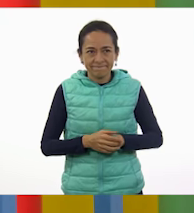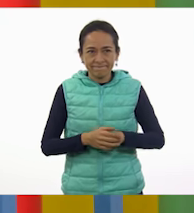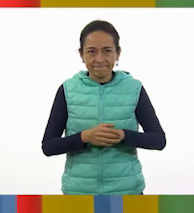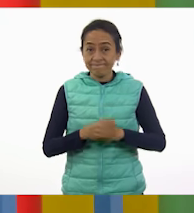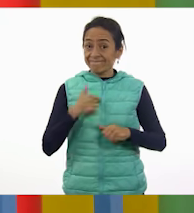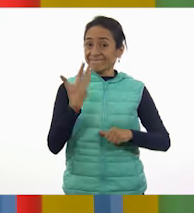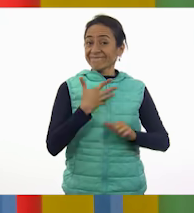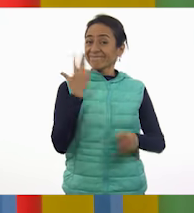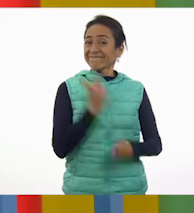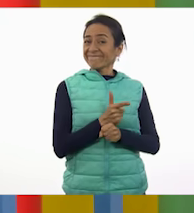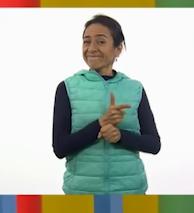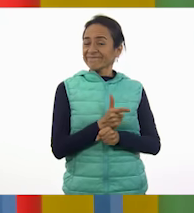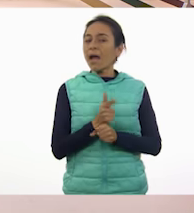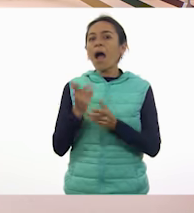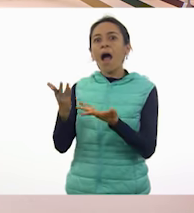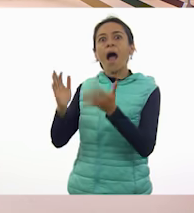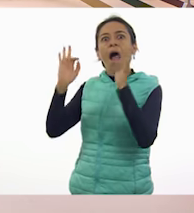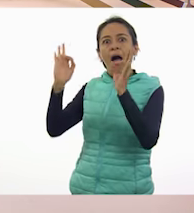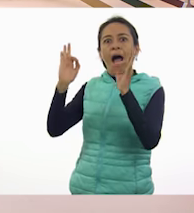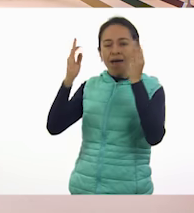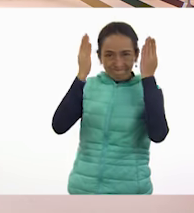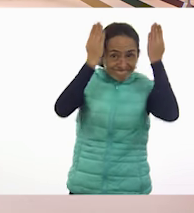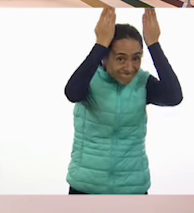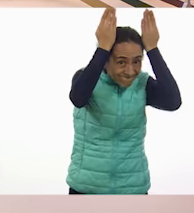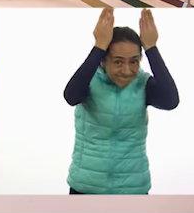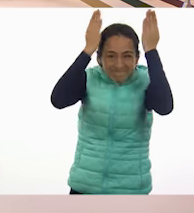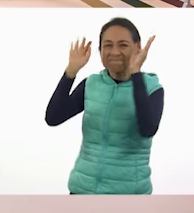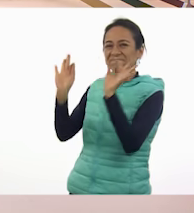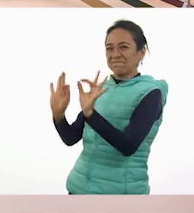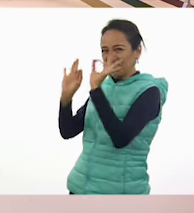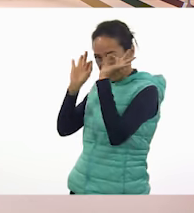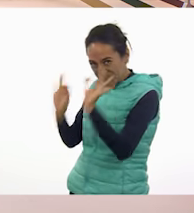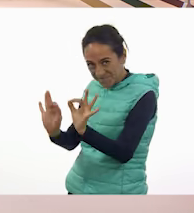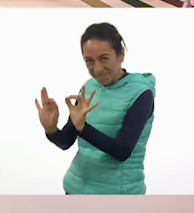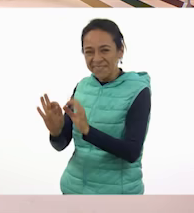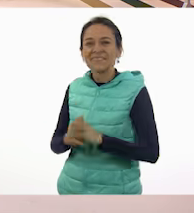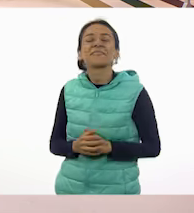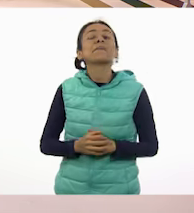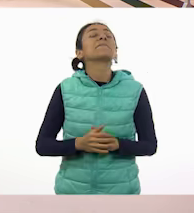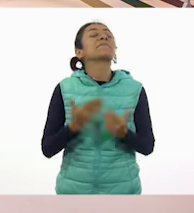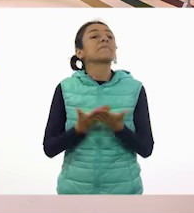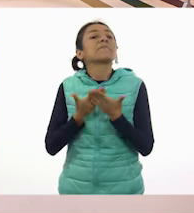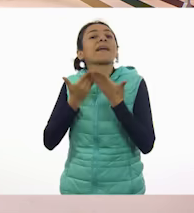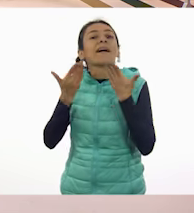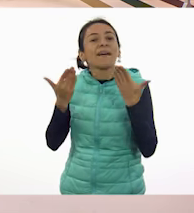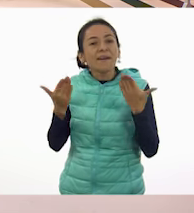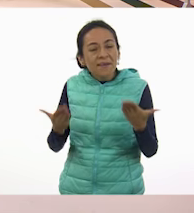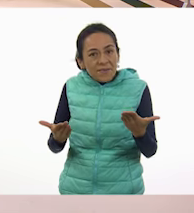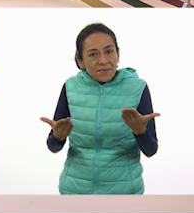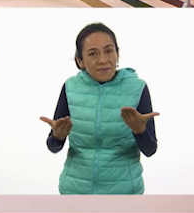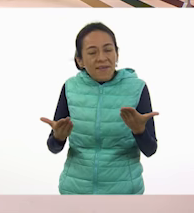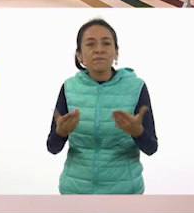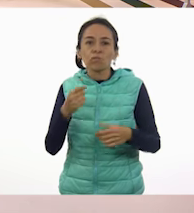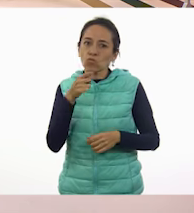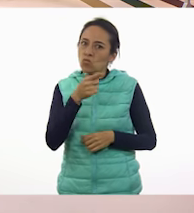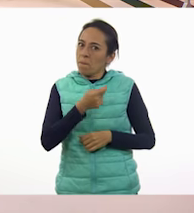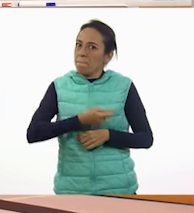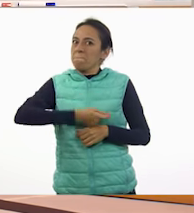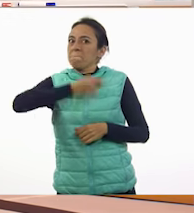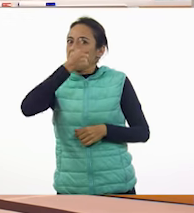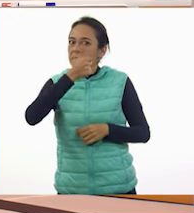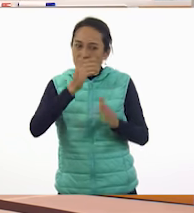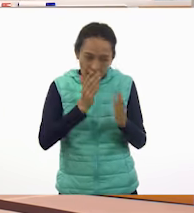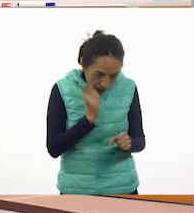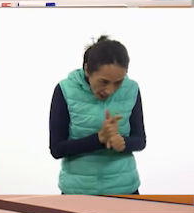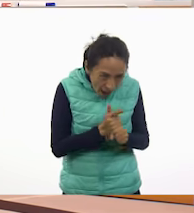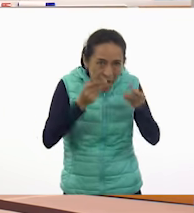Lo tengo. Perfecto. Pero, ¿qué crees? ¿Qué? Lo que vamos a hacer ahora es que como tú la encontraste primero y tú eres más